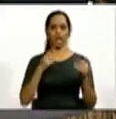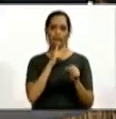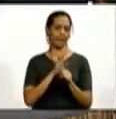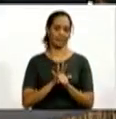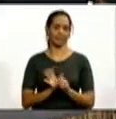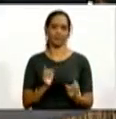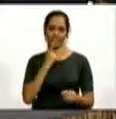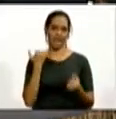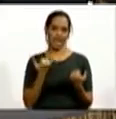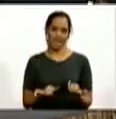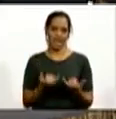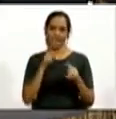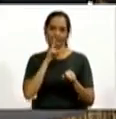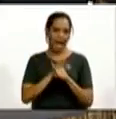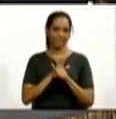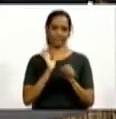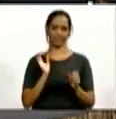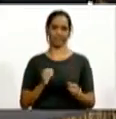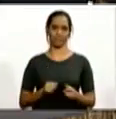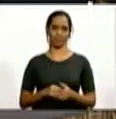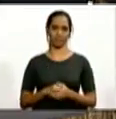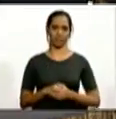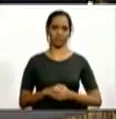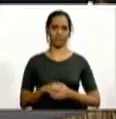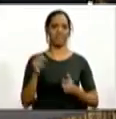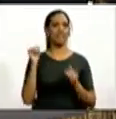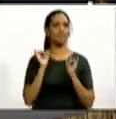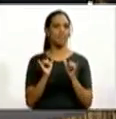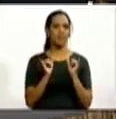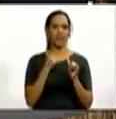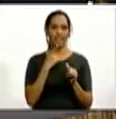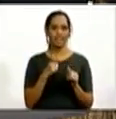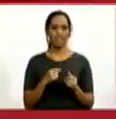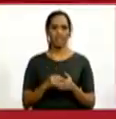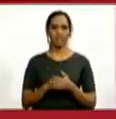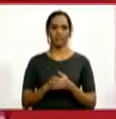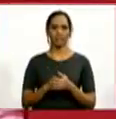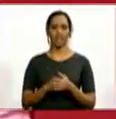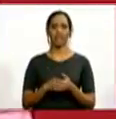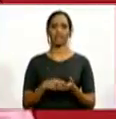claro, ya cállate, ya listo, cállate. Y ella misma reconoce que los operadores esos son la señora